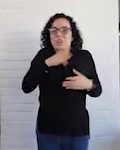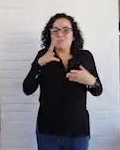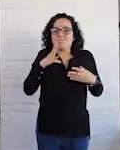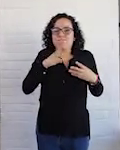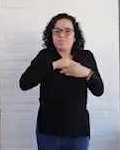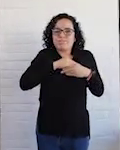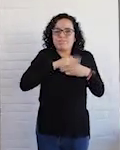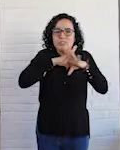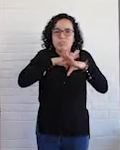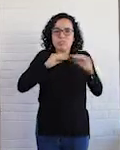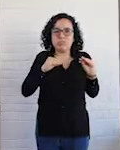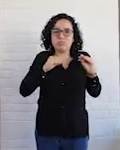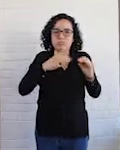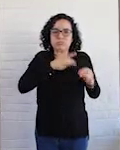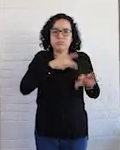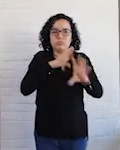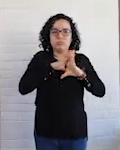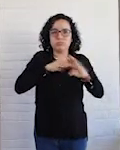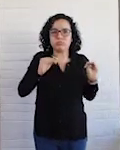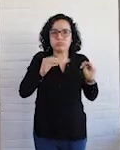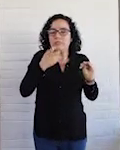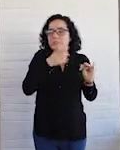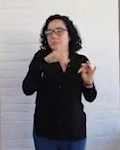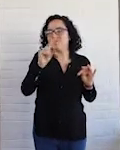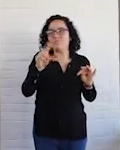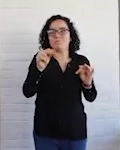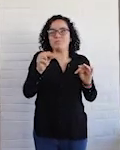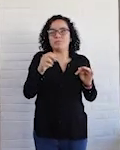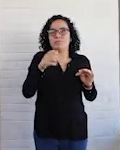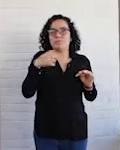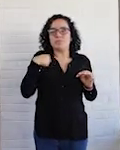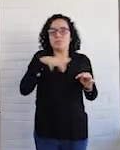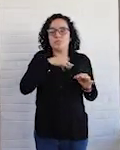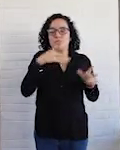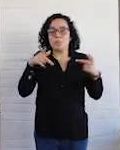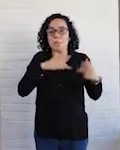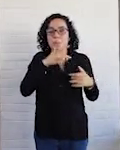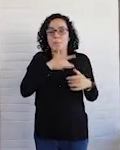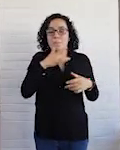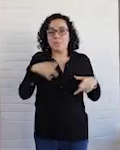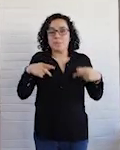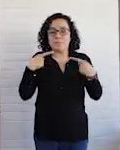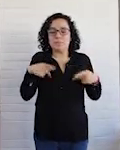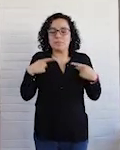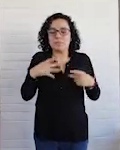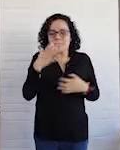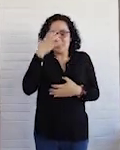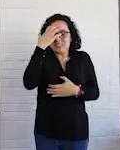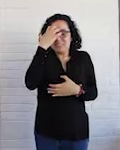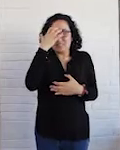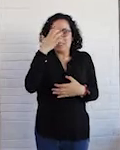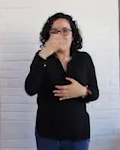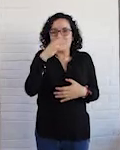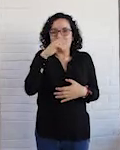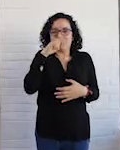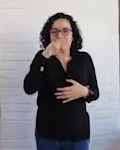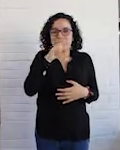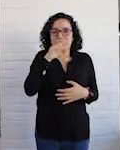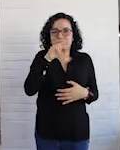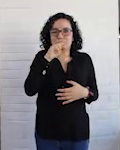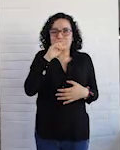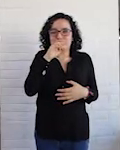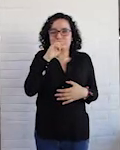podemos evitar. La mayoría de este auditorio sintió pena. Nos preocupó